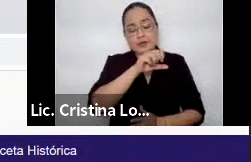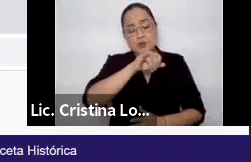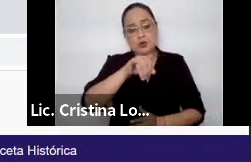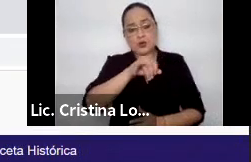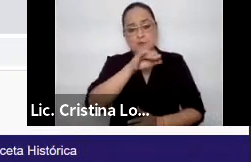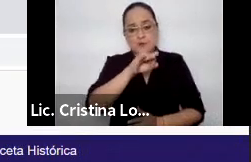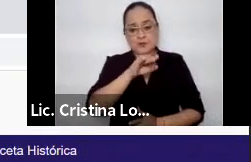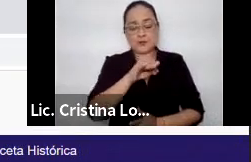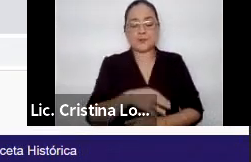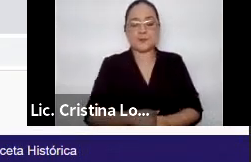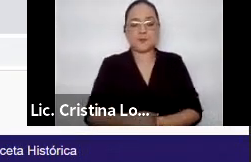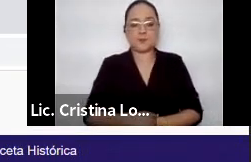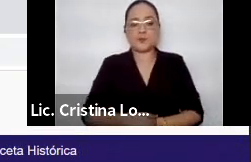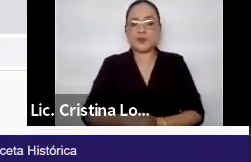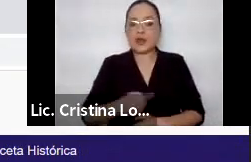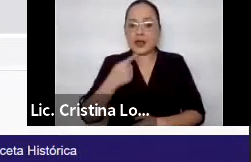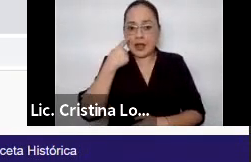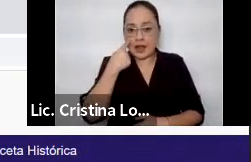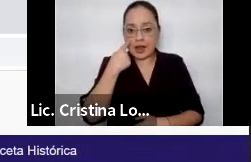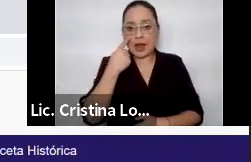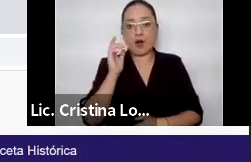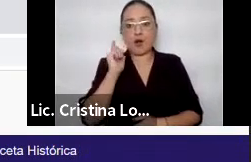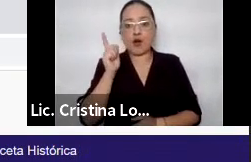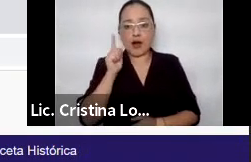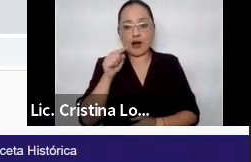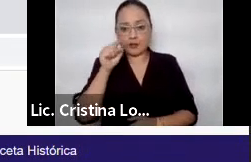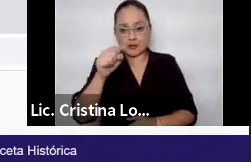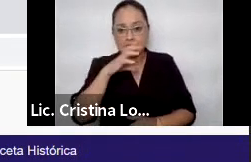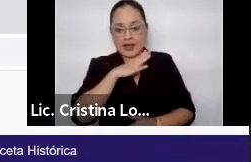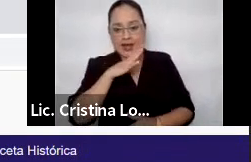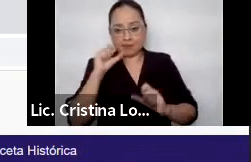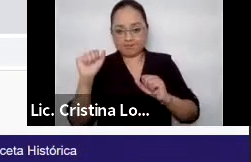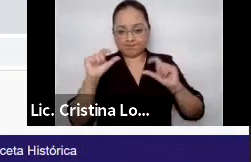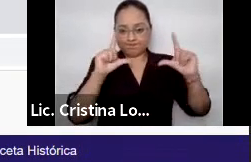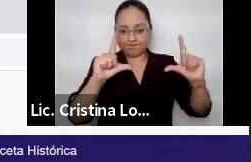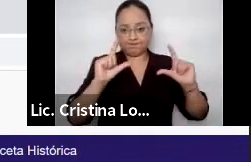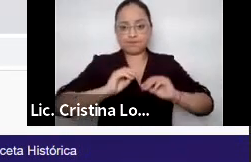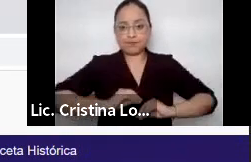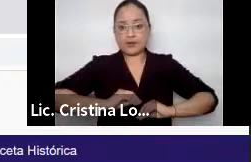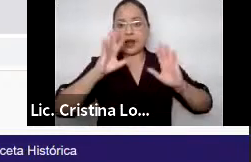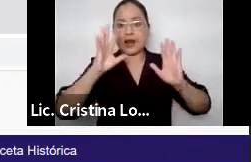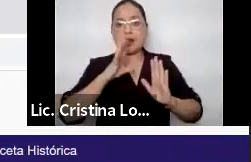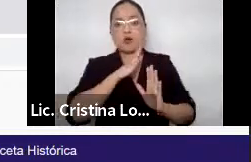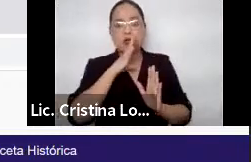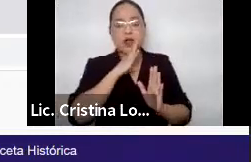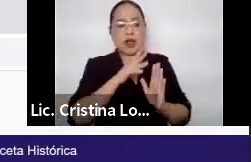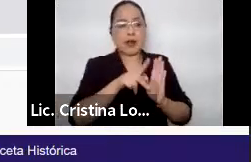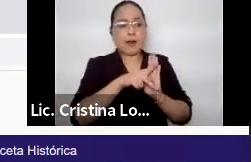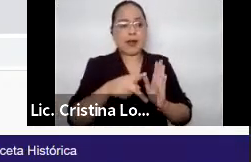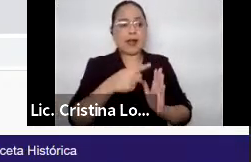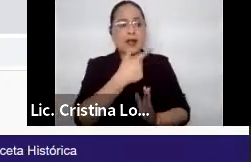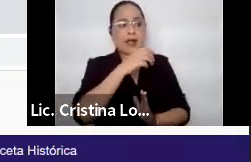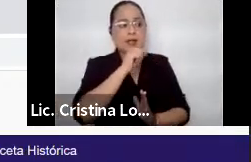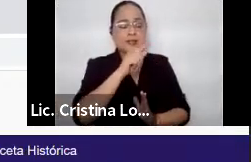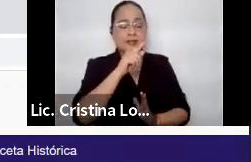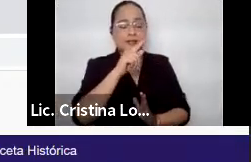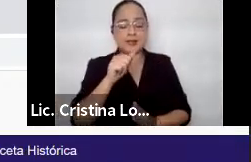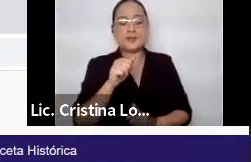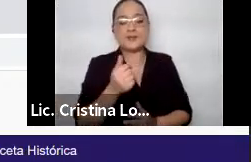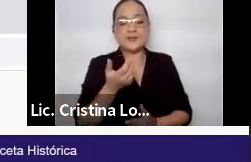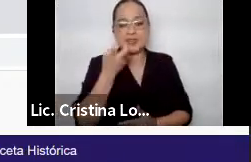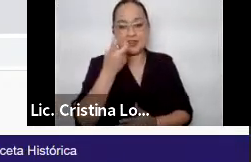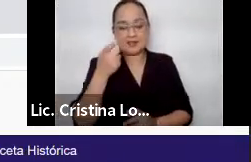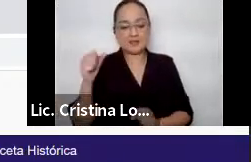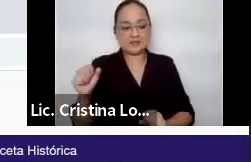Federación. Espero que ya ustedes estén visualizando la Gaceta. Bien, esta es